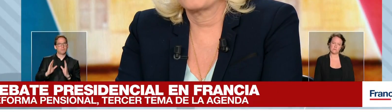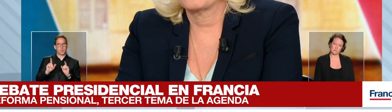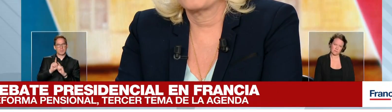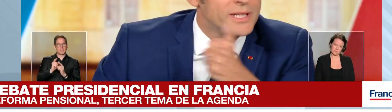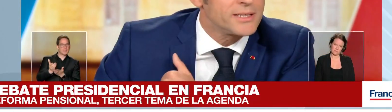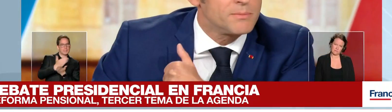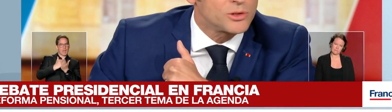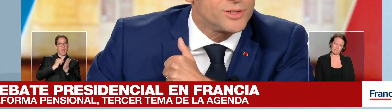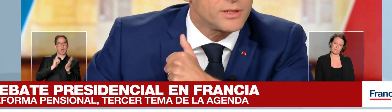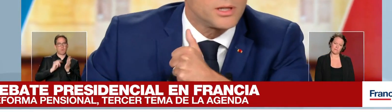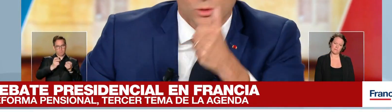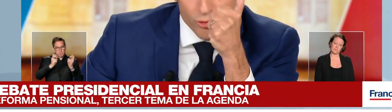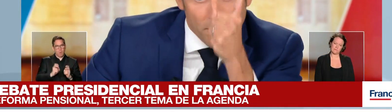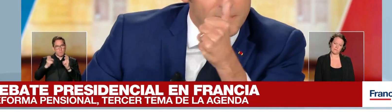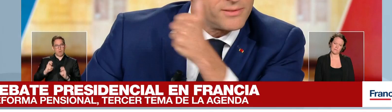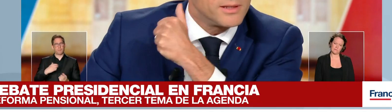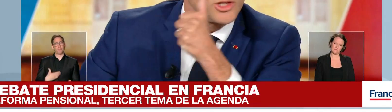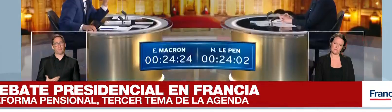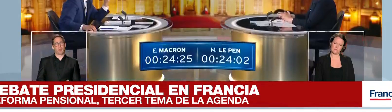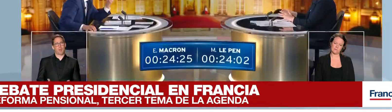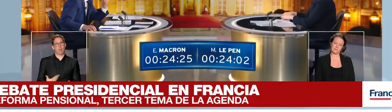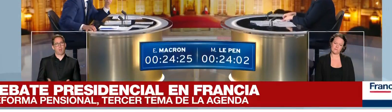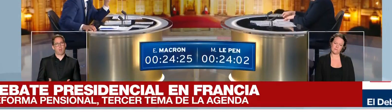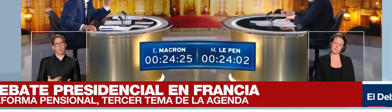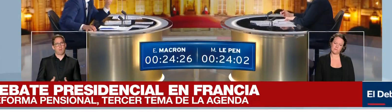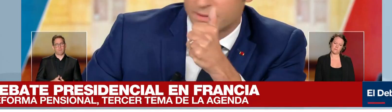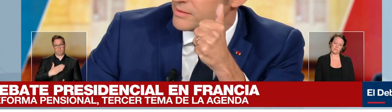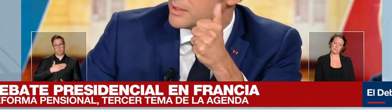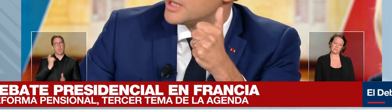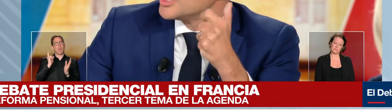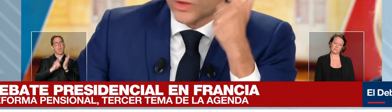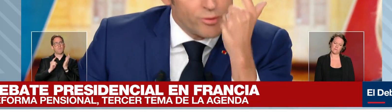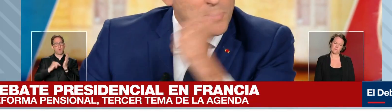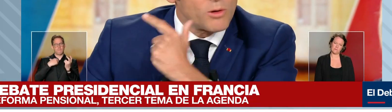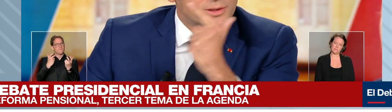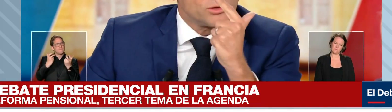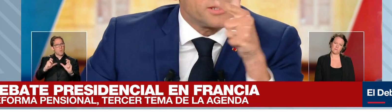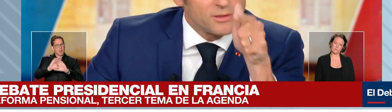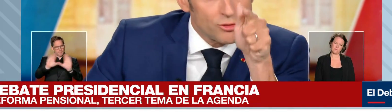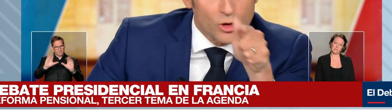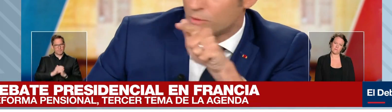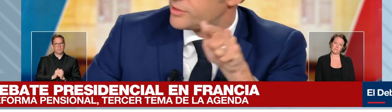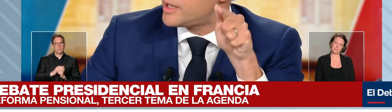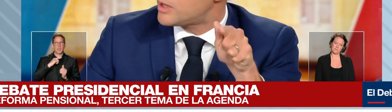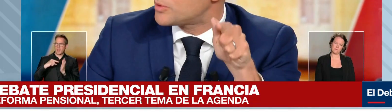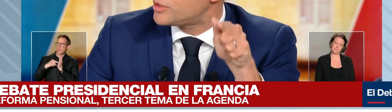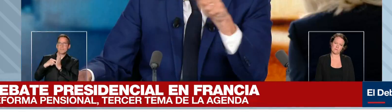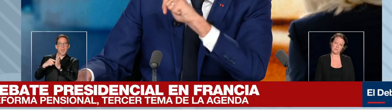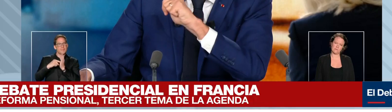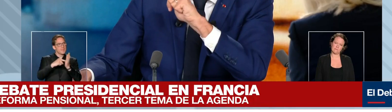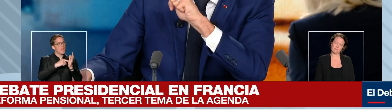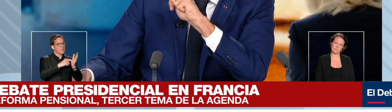Los impuestos sobre los ingresos se han reducido también. No voy a aumentar los impuestos, quiero que bajen. No voy a aumentar